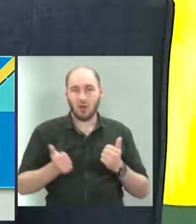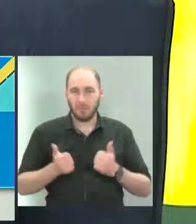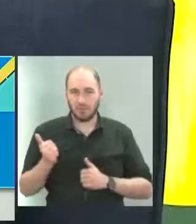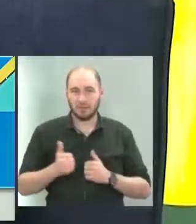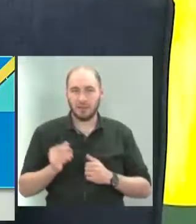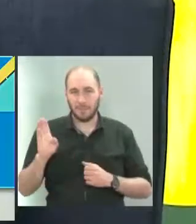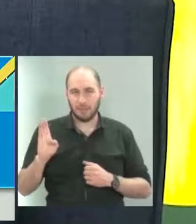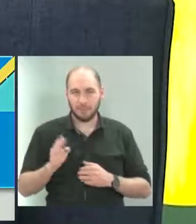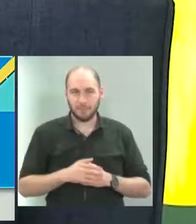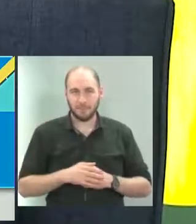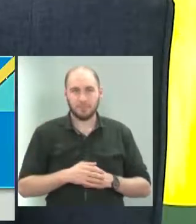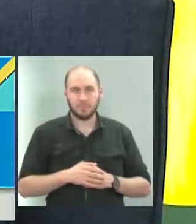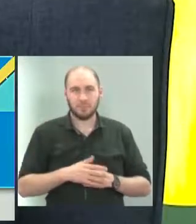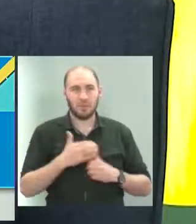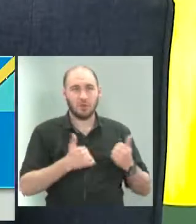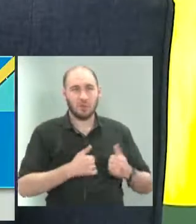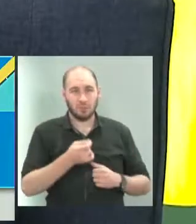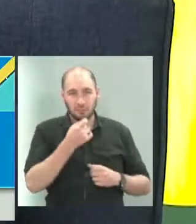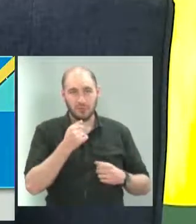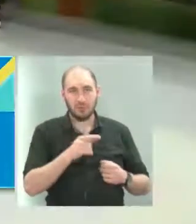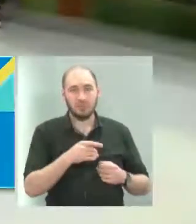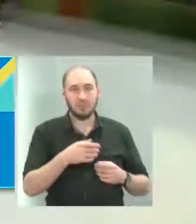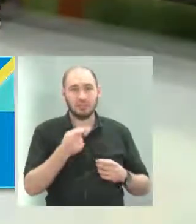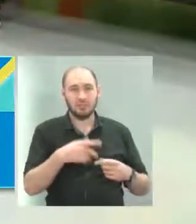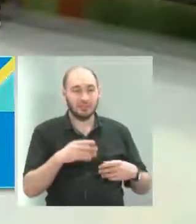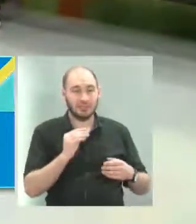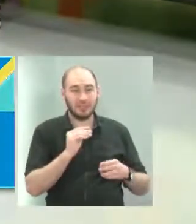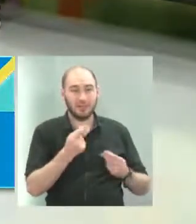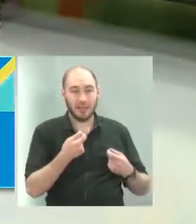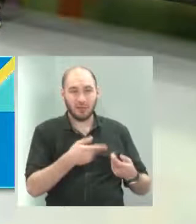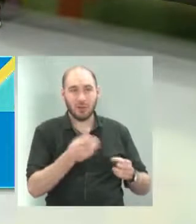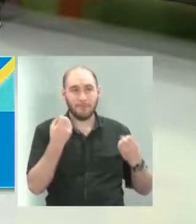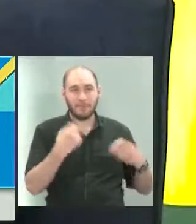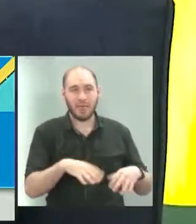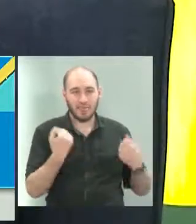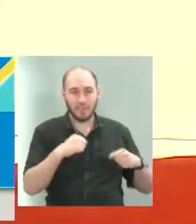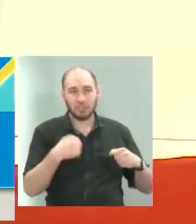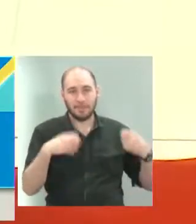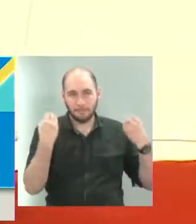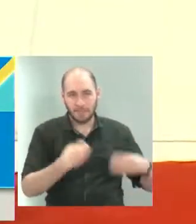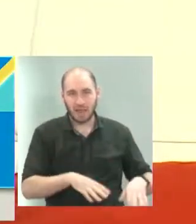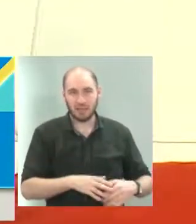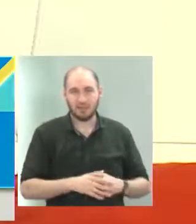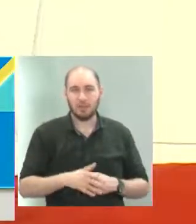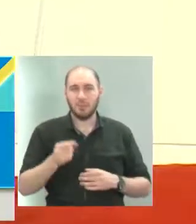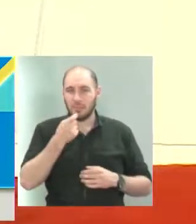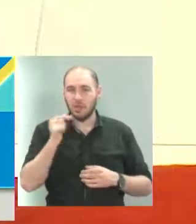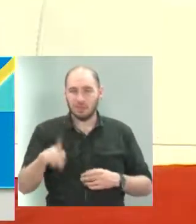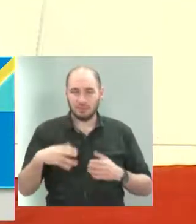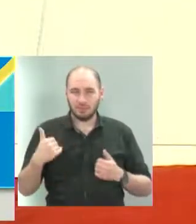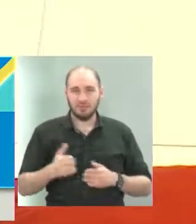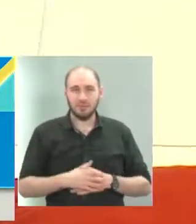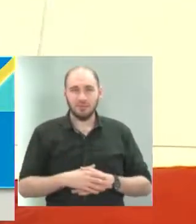Compiten la vez. Compiten, y si no tenían esa zanahoria, esos chicos los perdíamos del deporte. No, pero está bien. Ese caso me parece hicimos